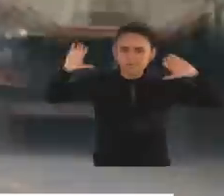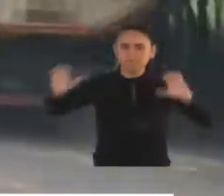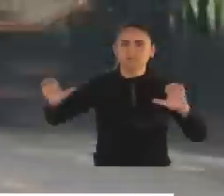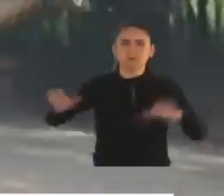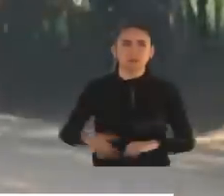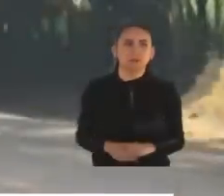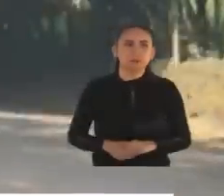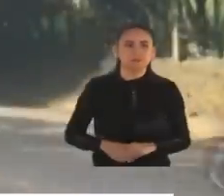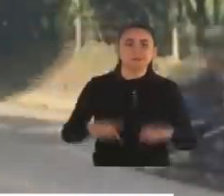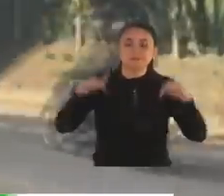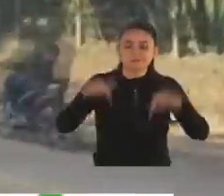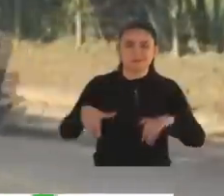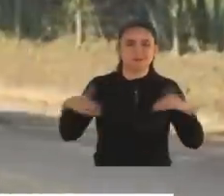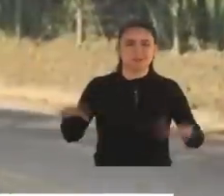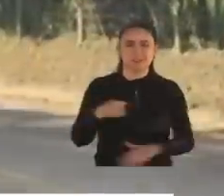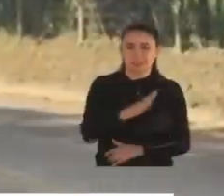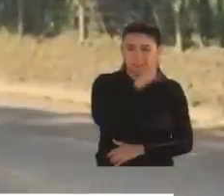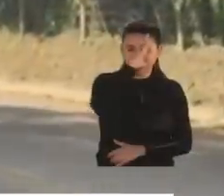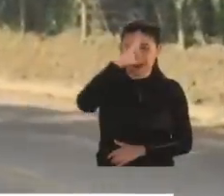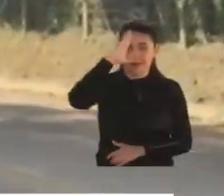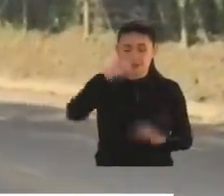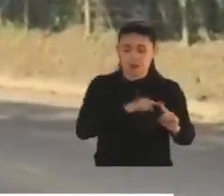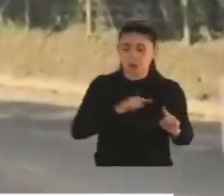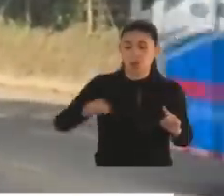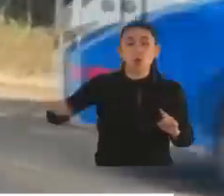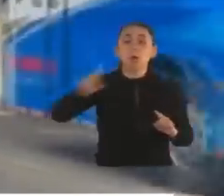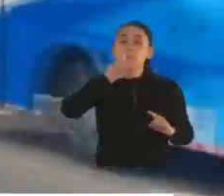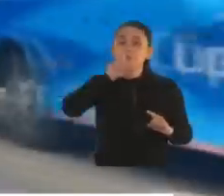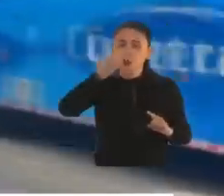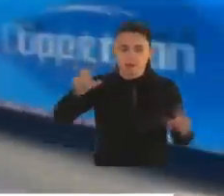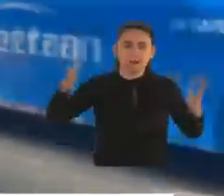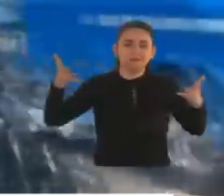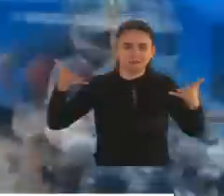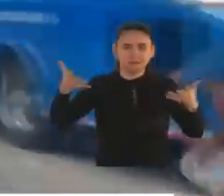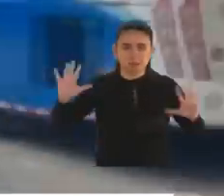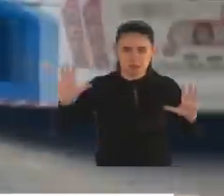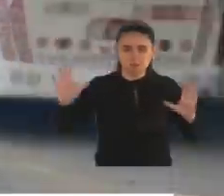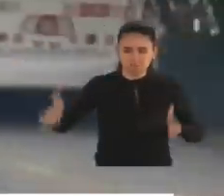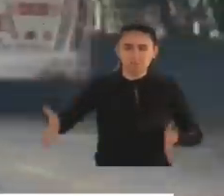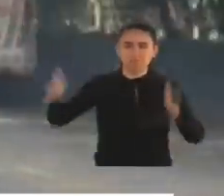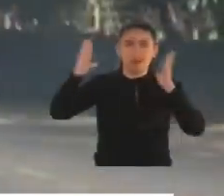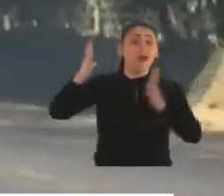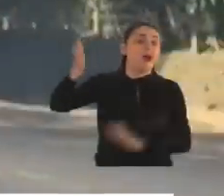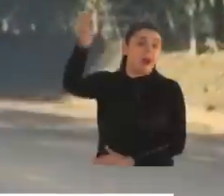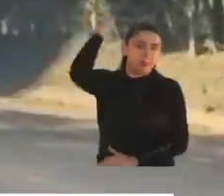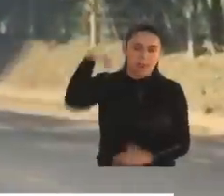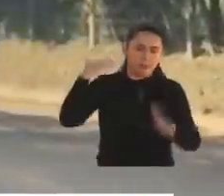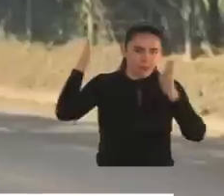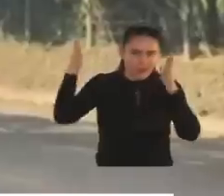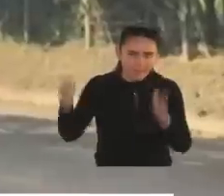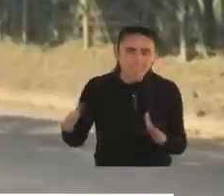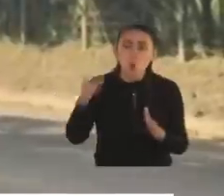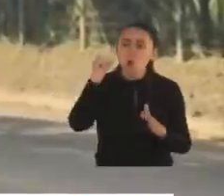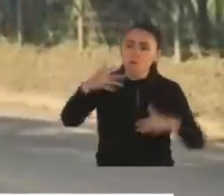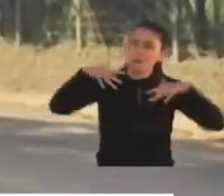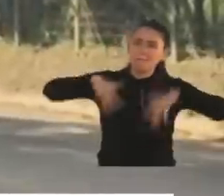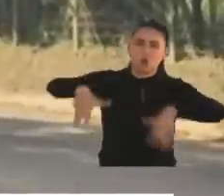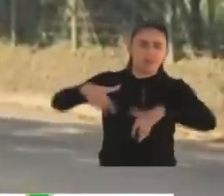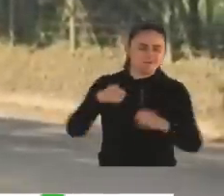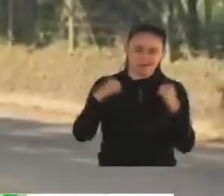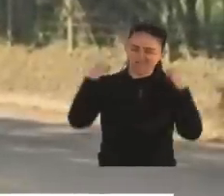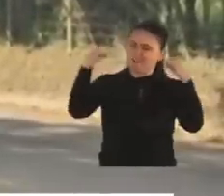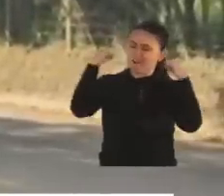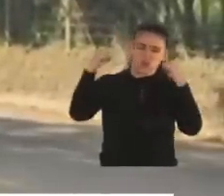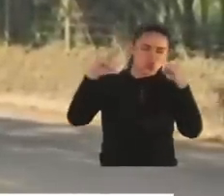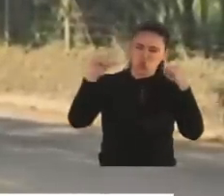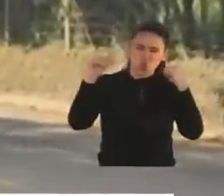Gil, Bucaramanga, a la altura del sector Los Curos, el sitio que se encontraba bloqueado en atención a la protesta social, ha